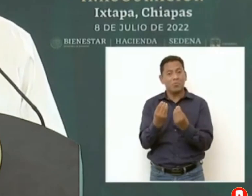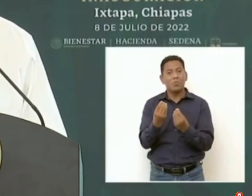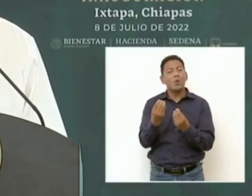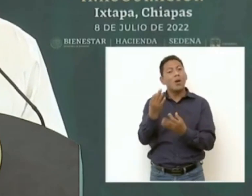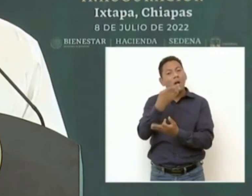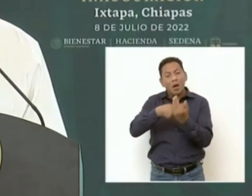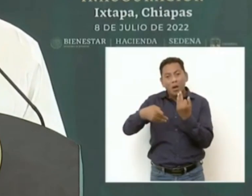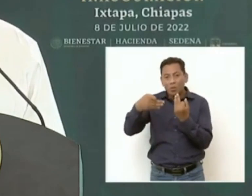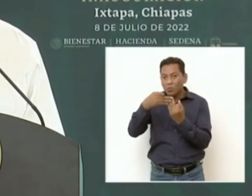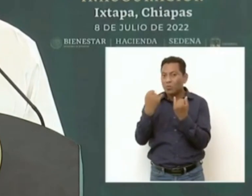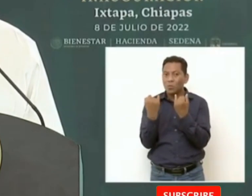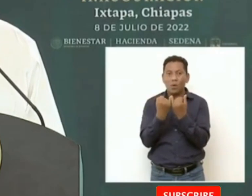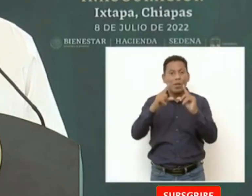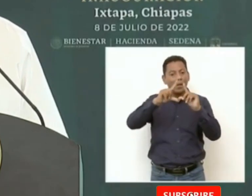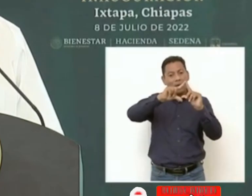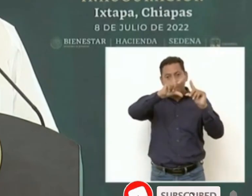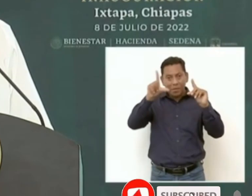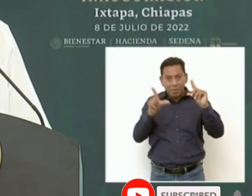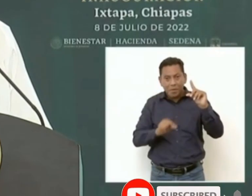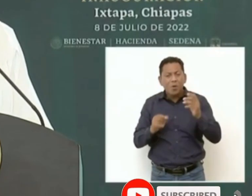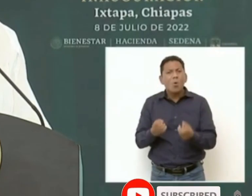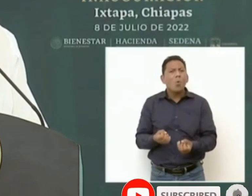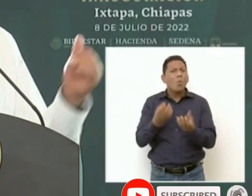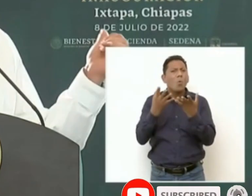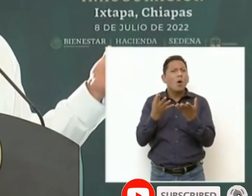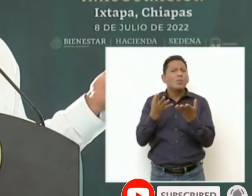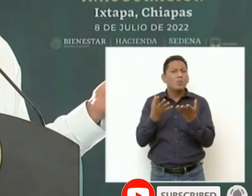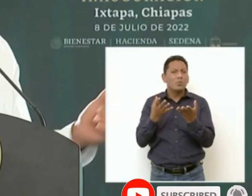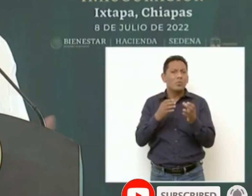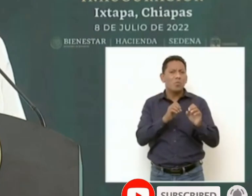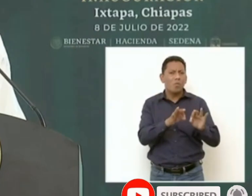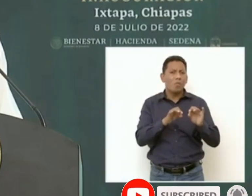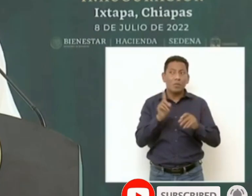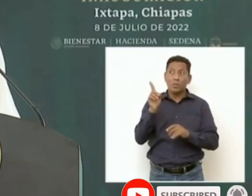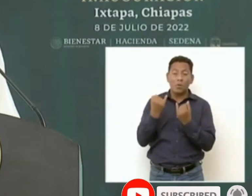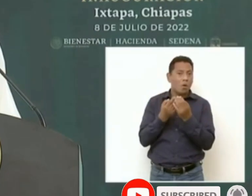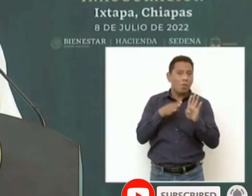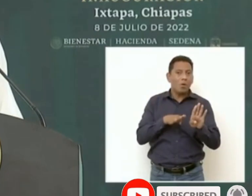nivel nacional van a ser cerca de 3,000 sucursales como esta.